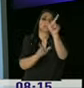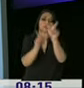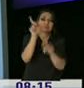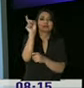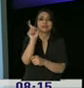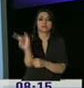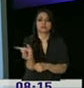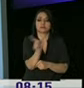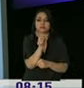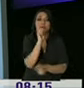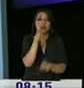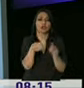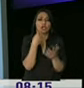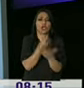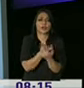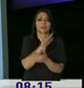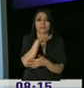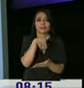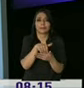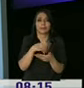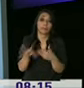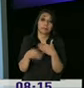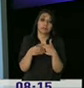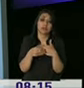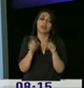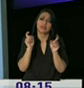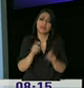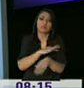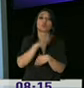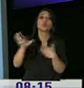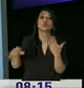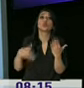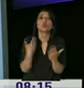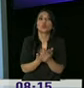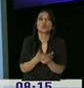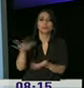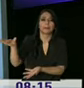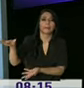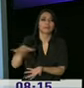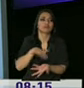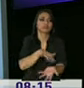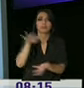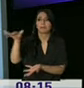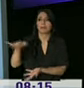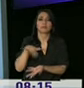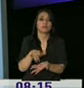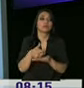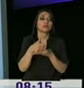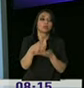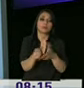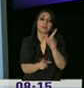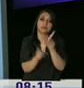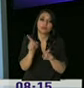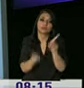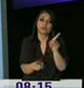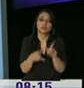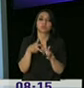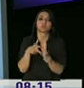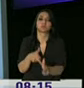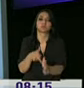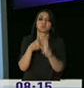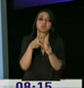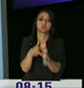han comprado como 5.000 más, y esto deberíamos tener como stock, porque la verdad es que ayuda muchísimo a quitar en la